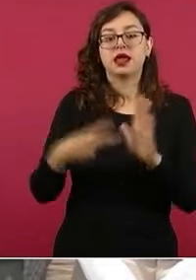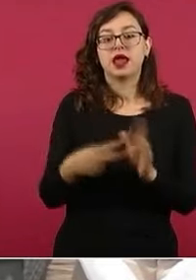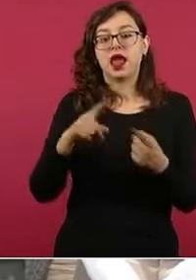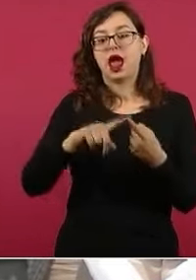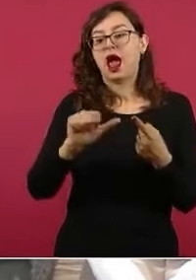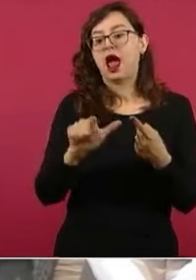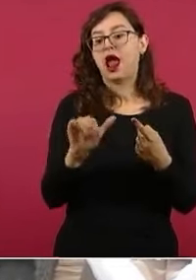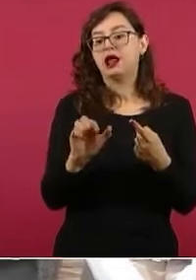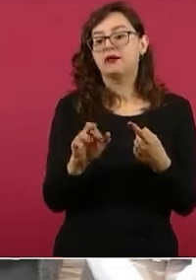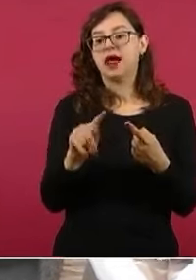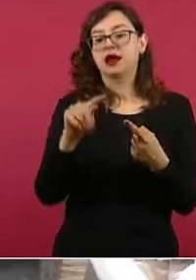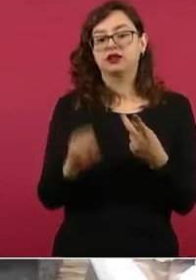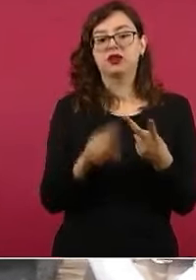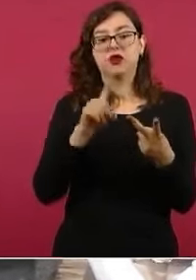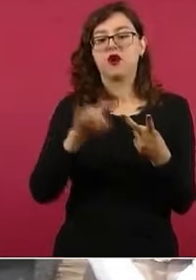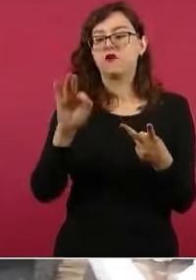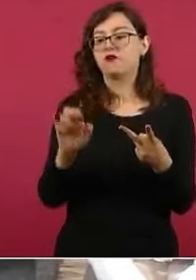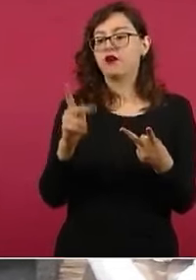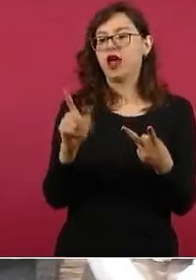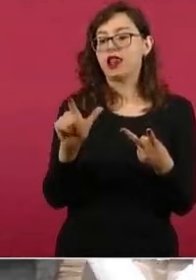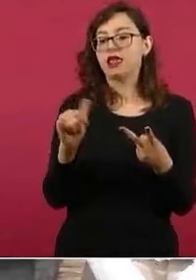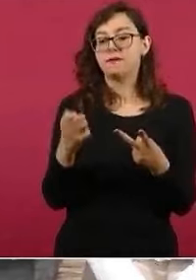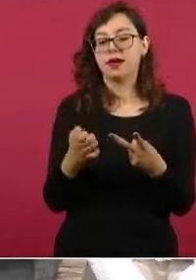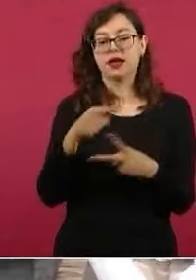ingeniero Felipe Ocampo, nuestros